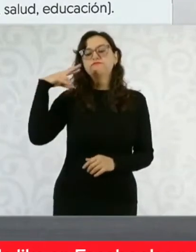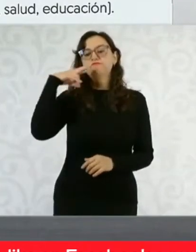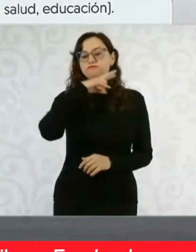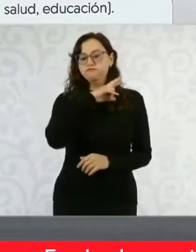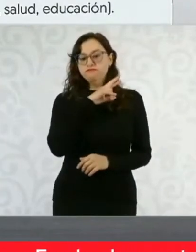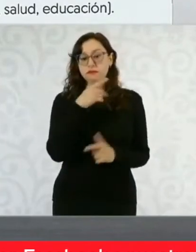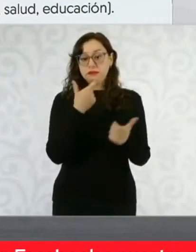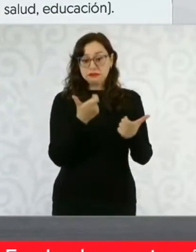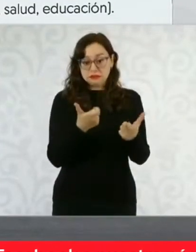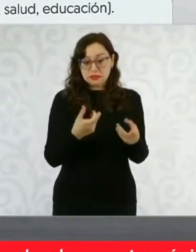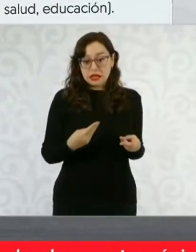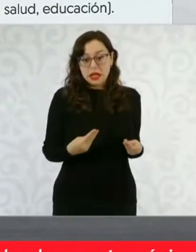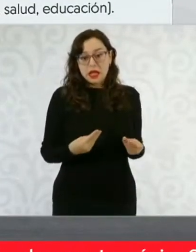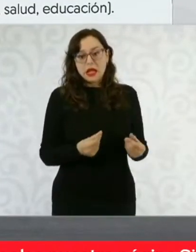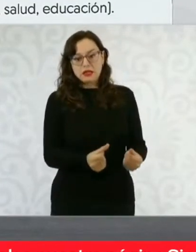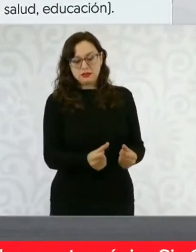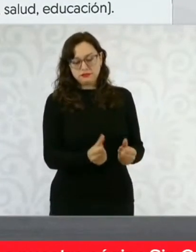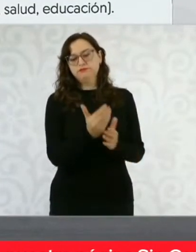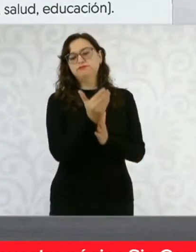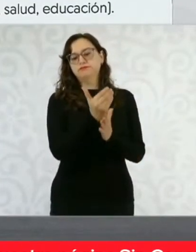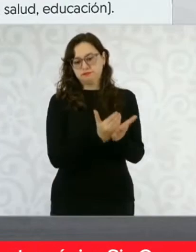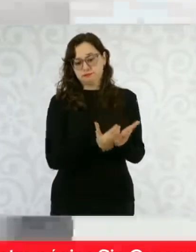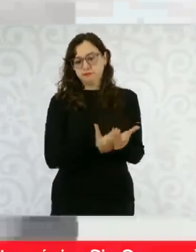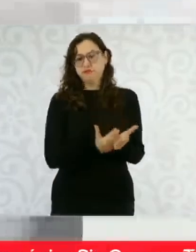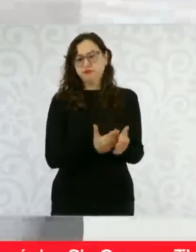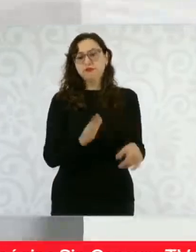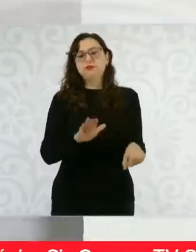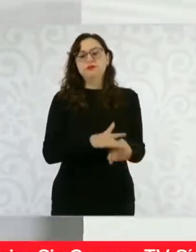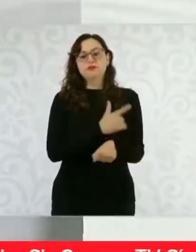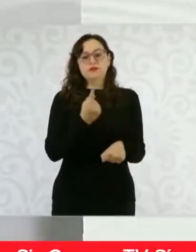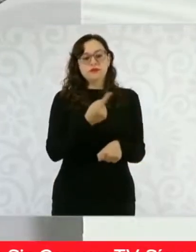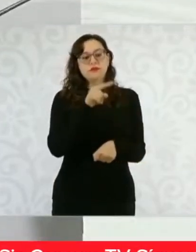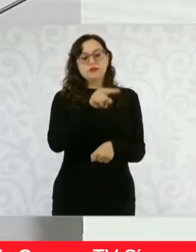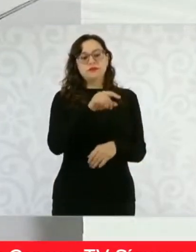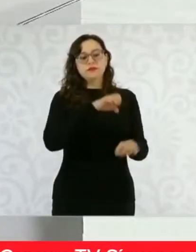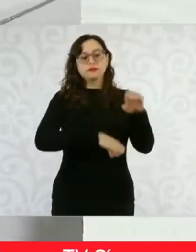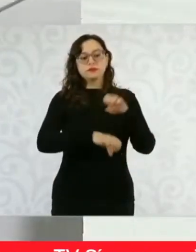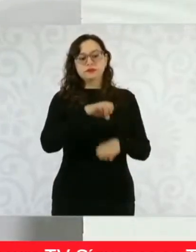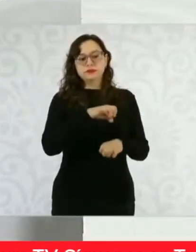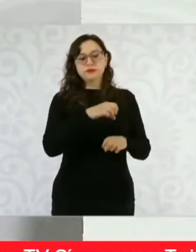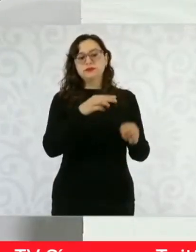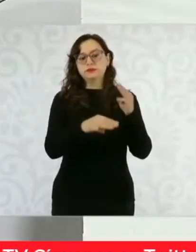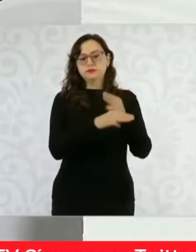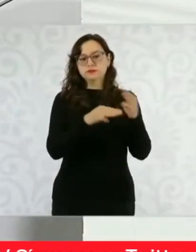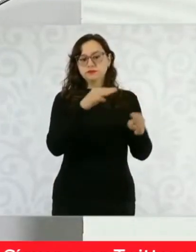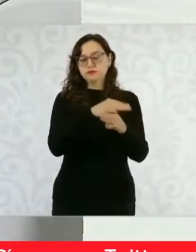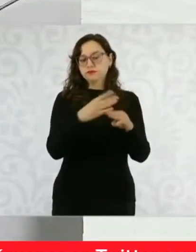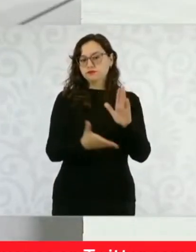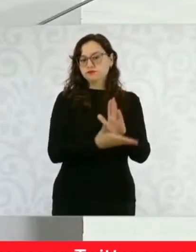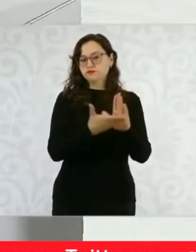vivienda mediante la compra consolidada de los principales materiales de construcción.